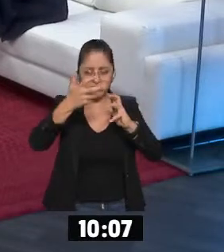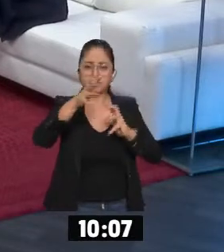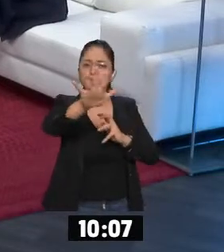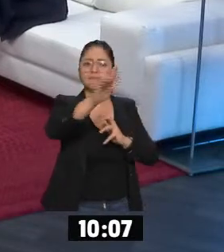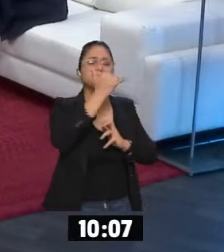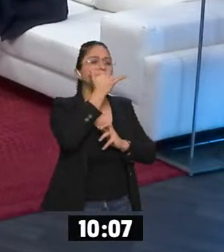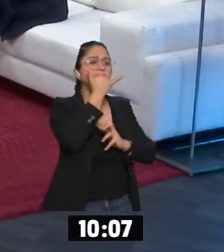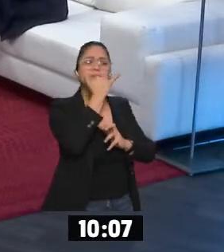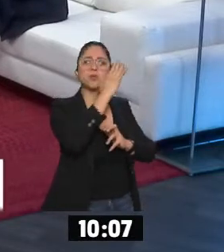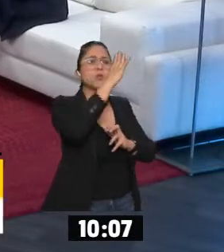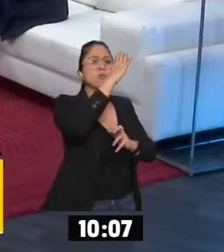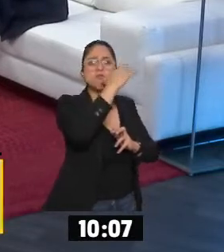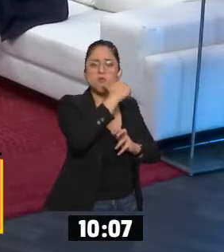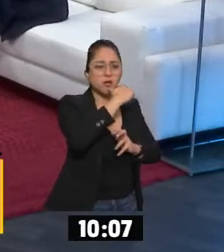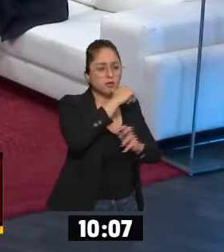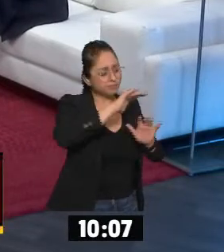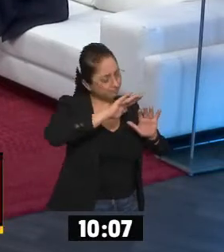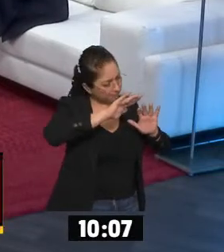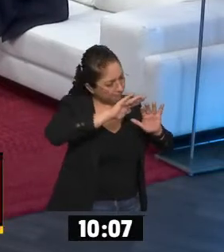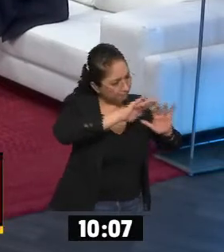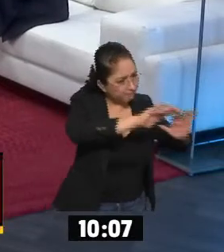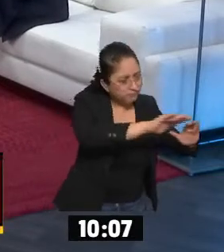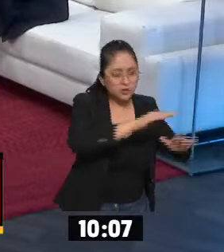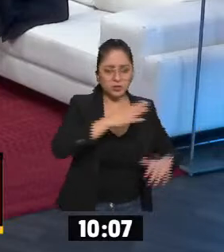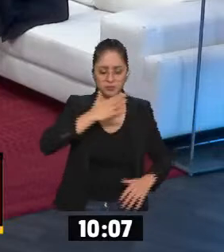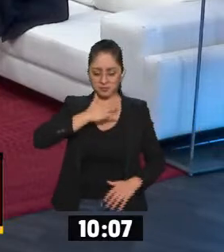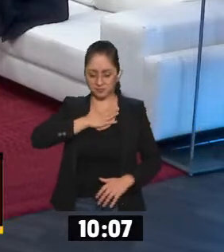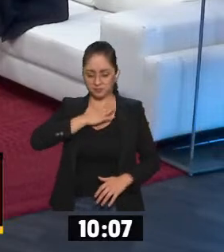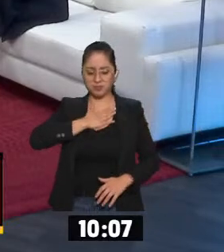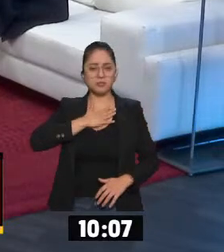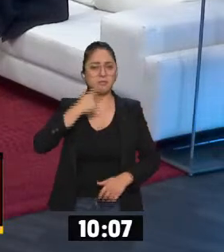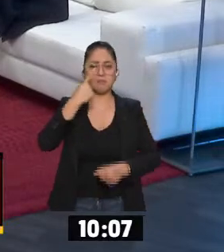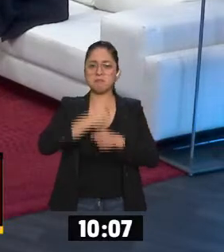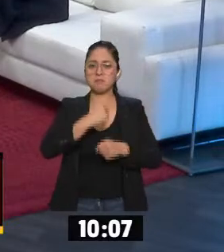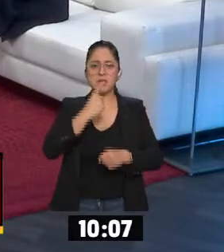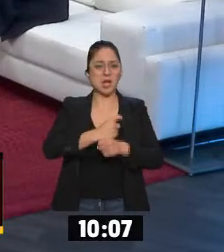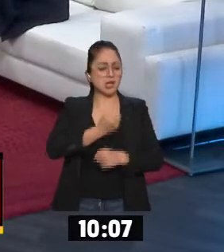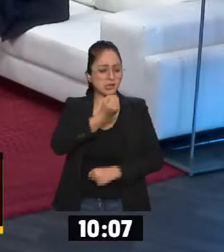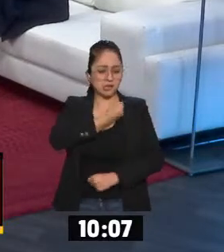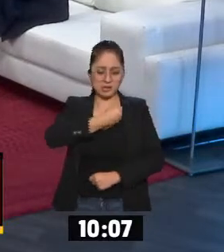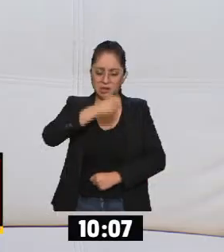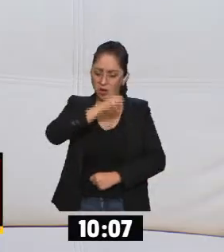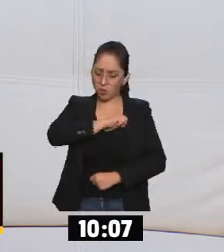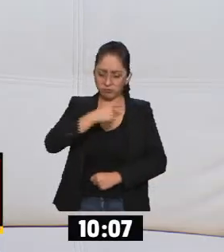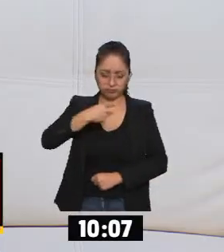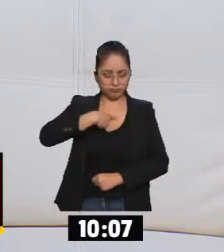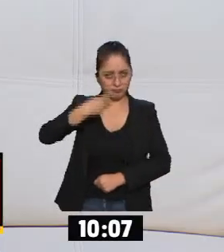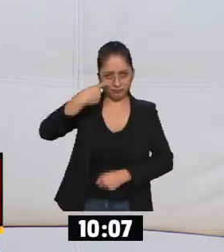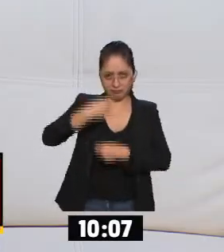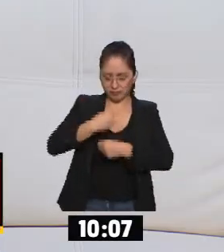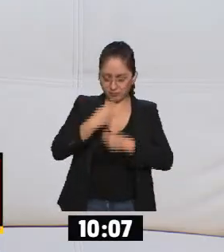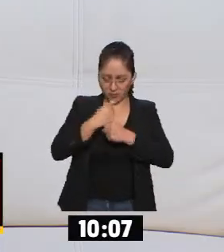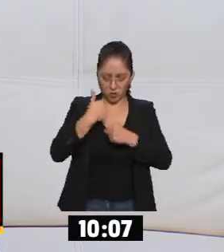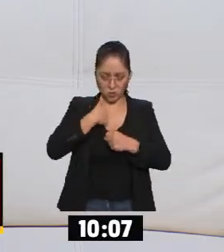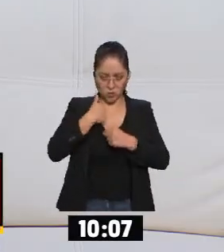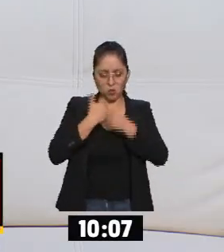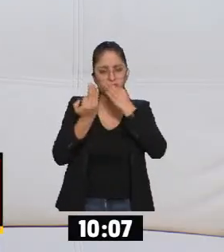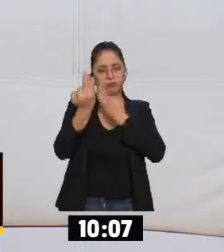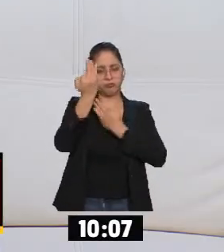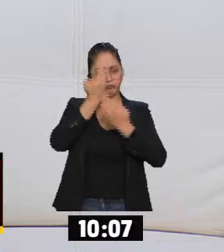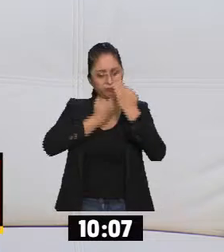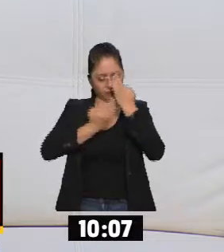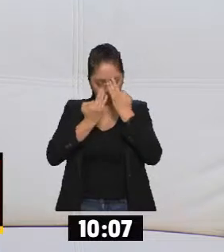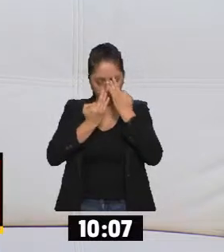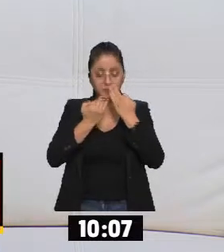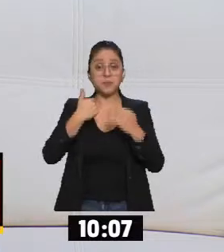están enseñando ahorita? Porque antes no nos lo habían enseñado. No. Primero mi salud. Primero yo. Mi salud. Mi salud. Ajá. Puedo cambiar